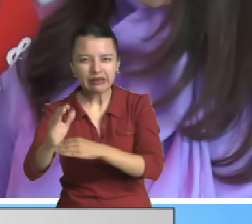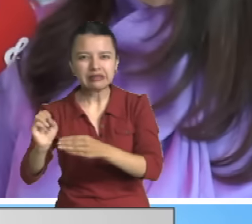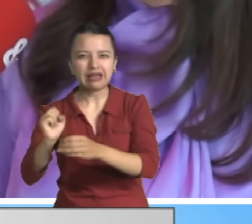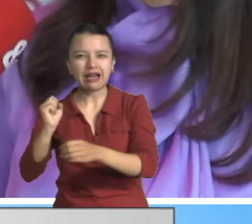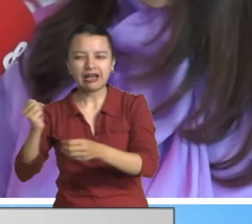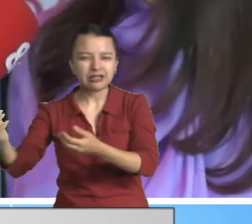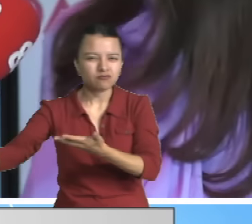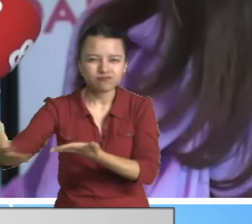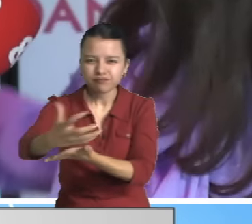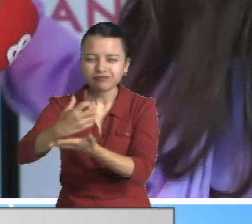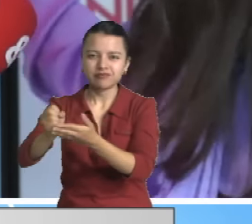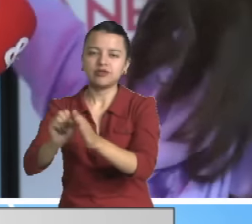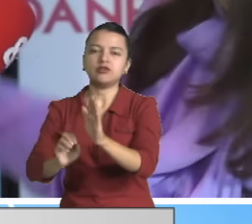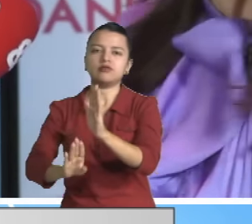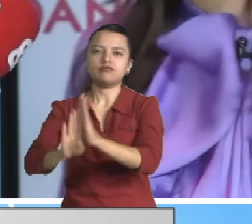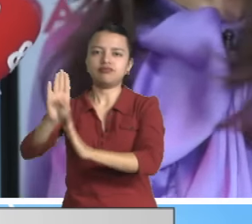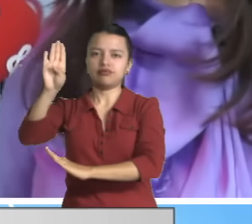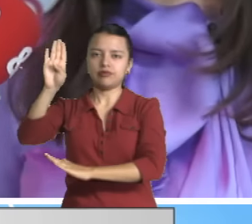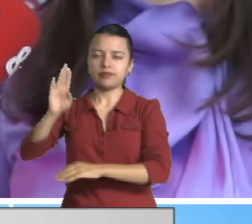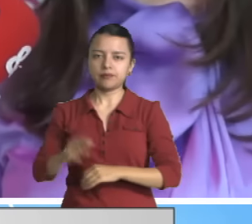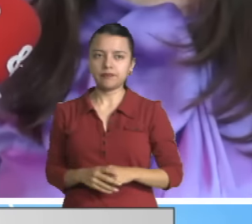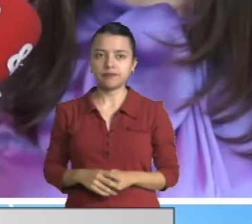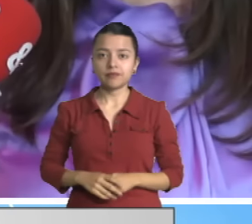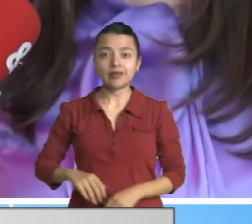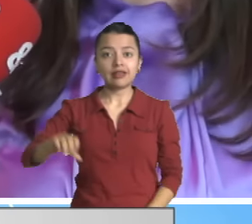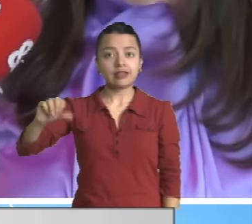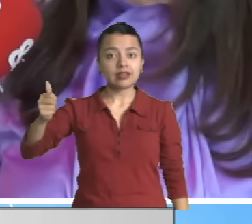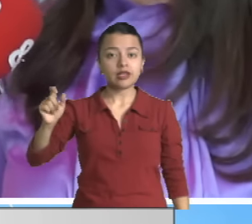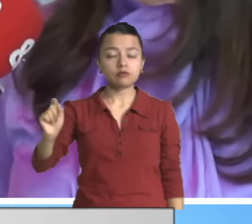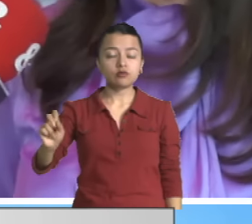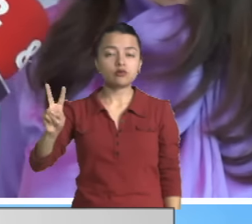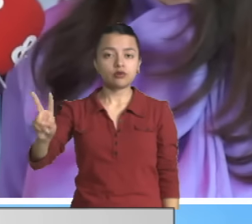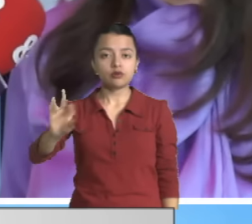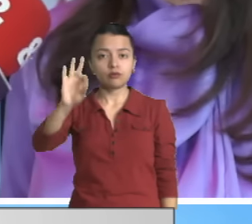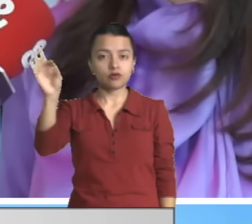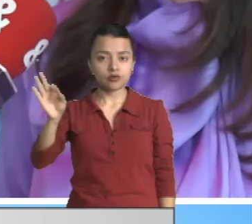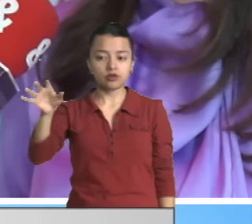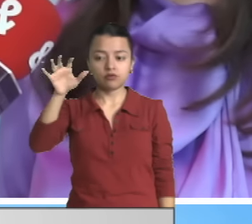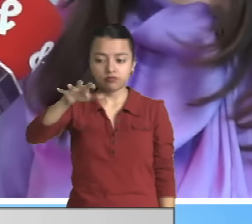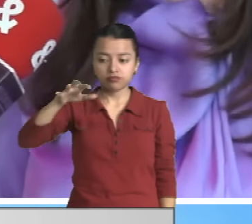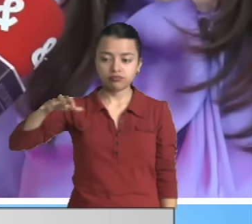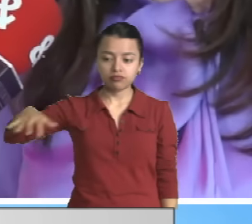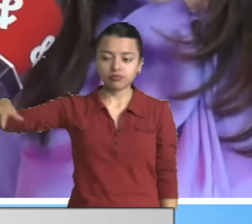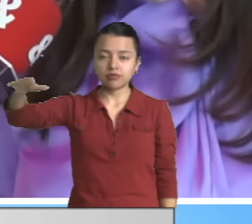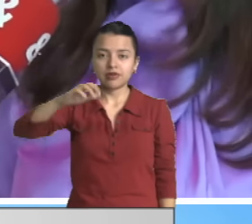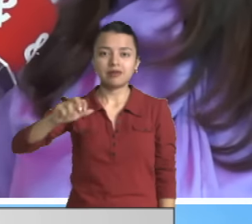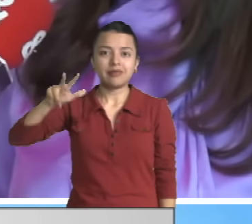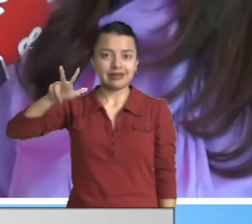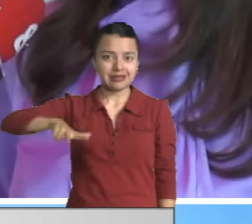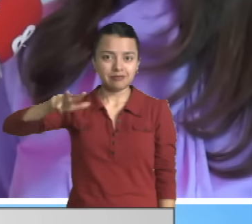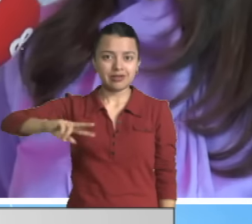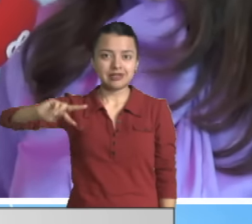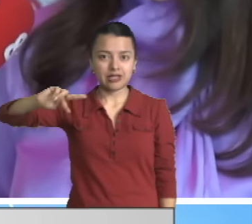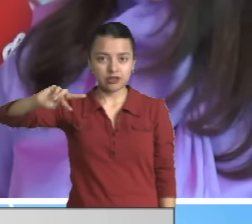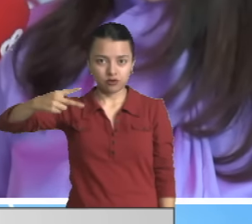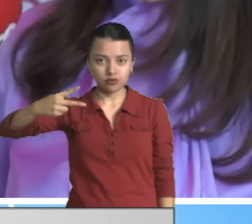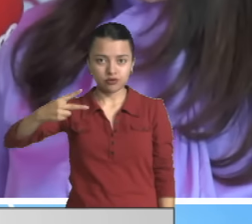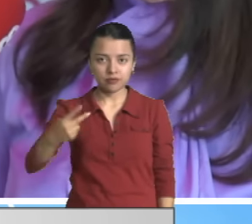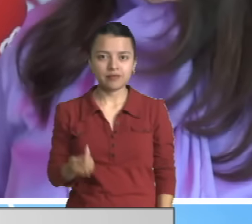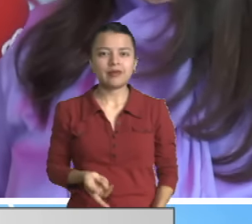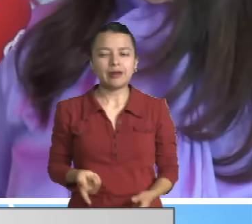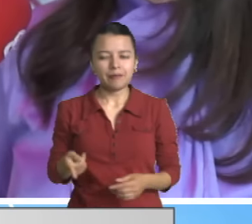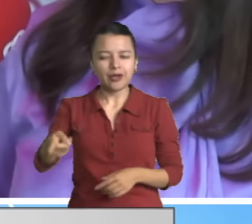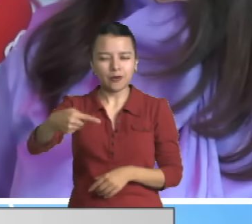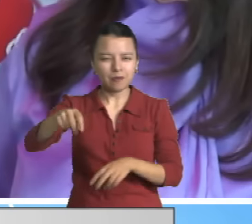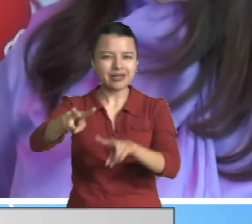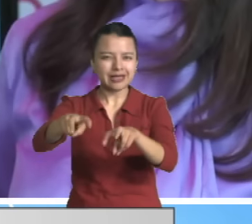está creciendo bastante. Tenemos un crecimiento de 10.2% para este trimestre, como bien lo mencionas, jalonado sobre todo por